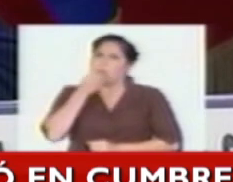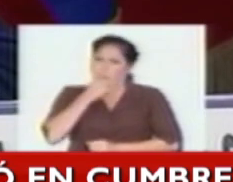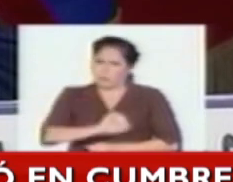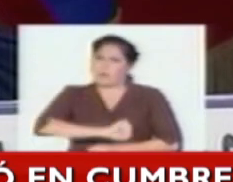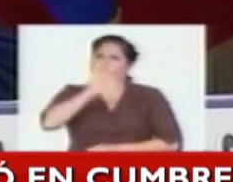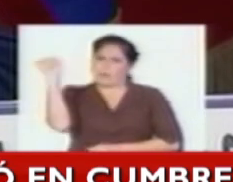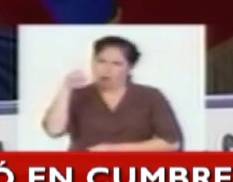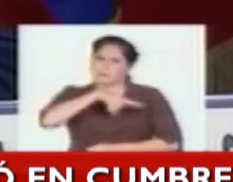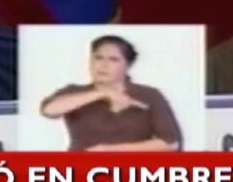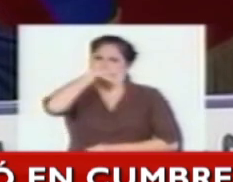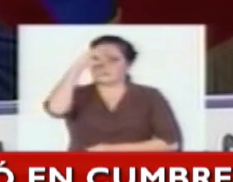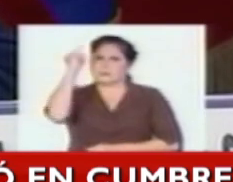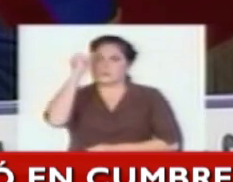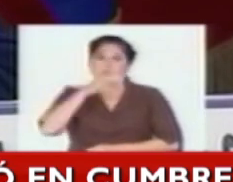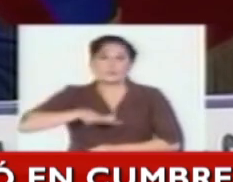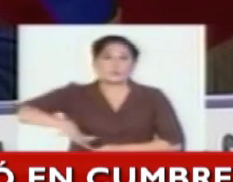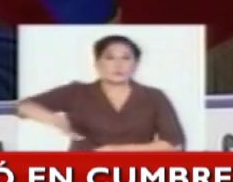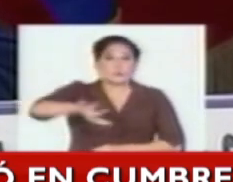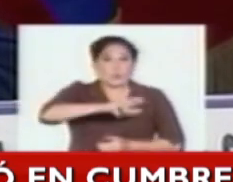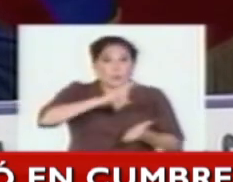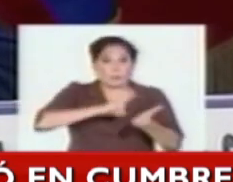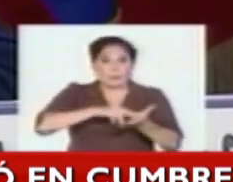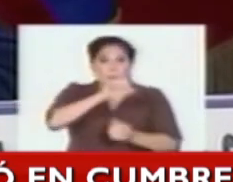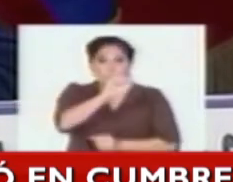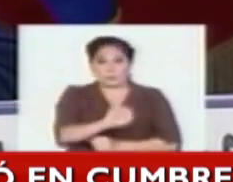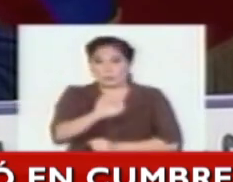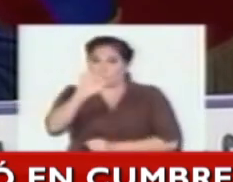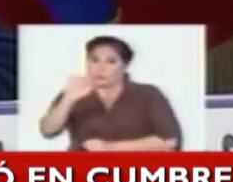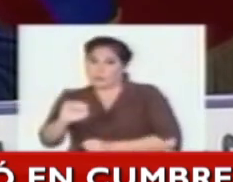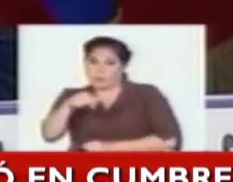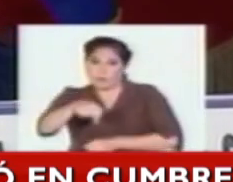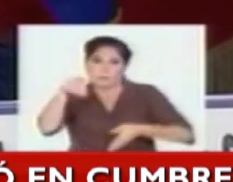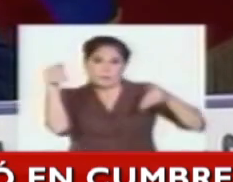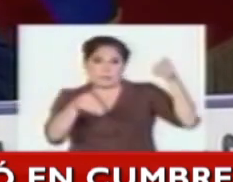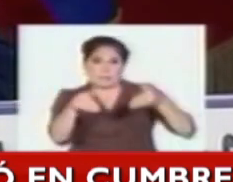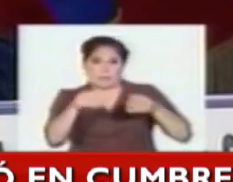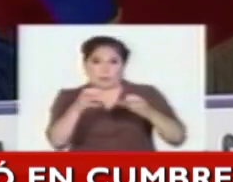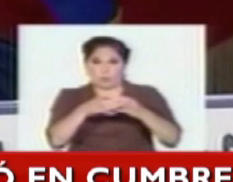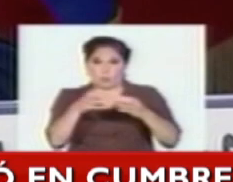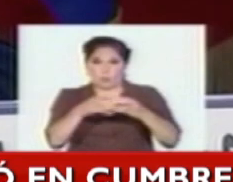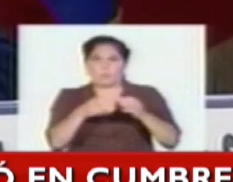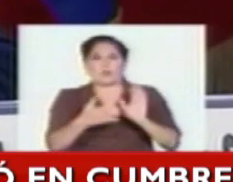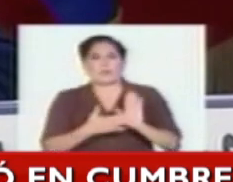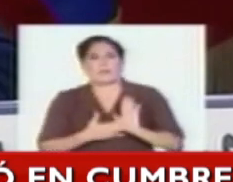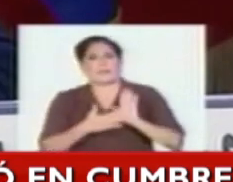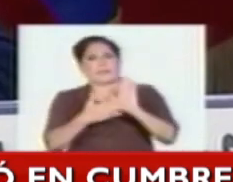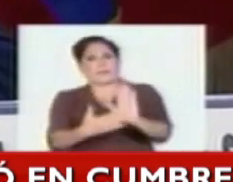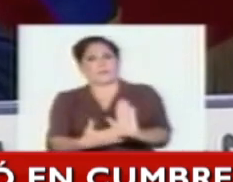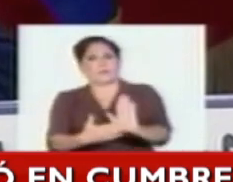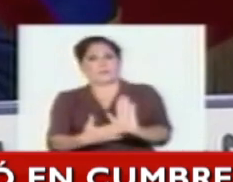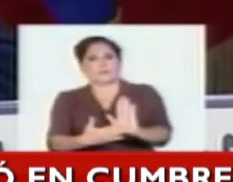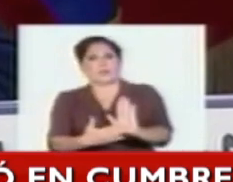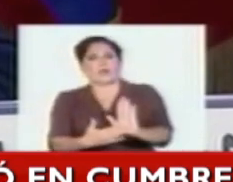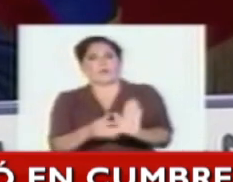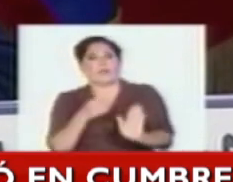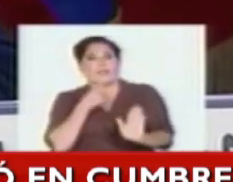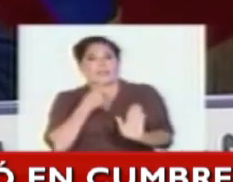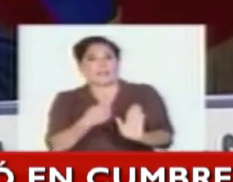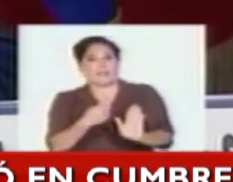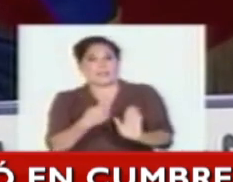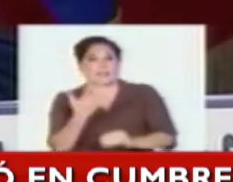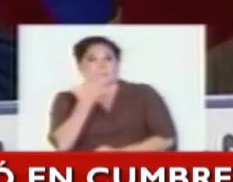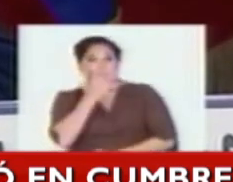posible todos los países del Sur en esta jornadas han demostrado Como dijera nuestro general